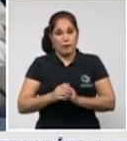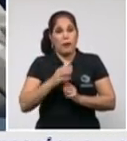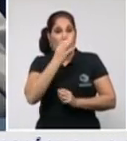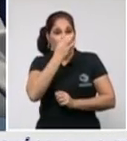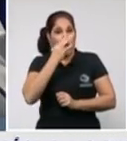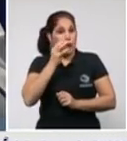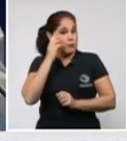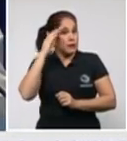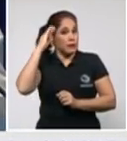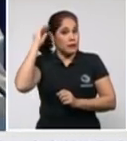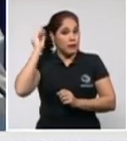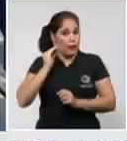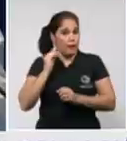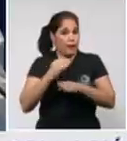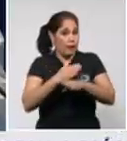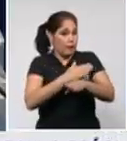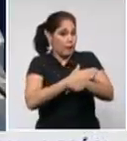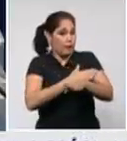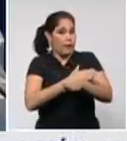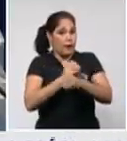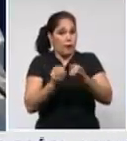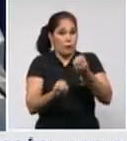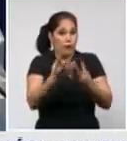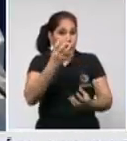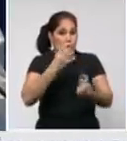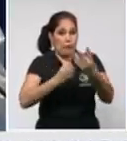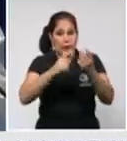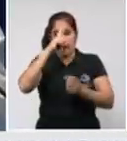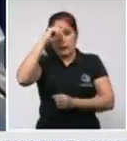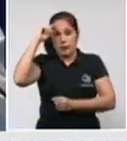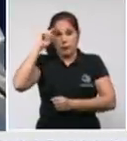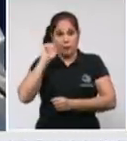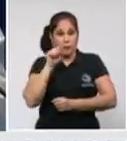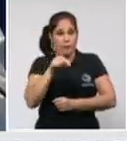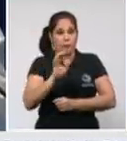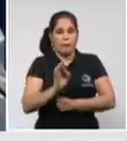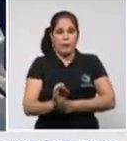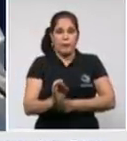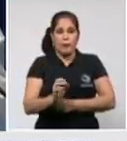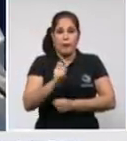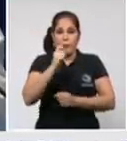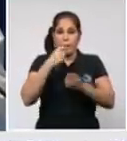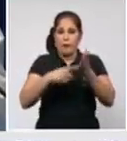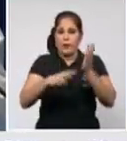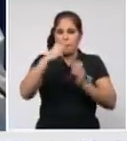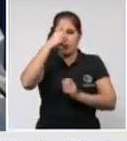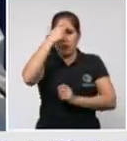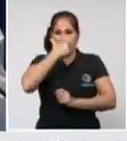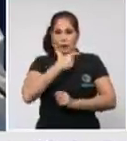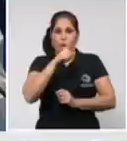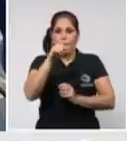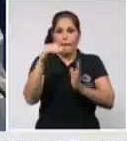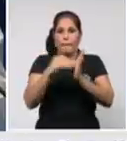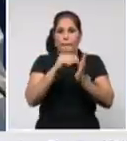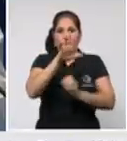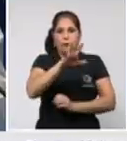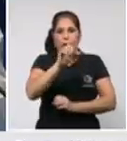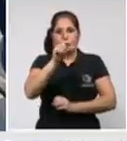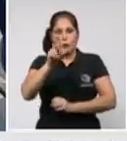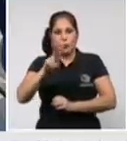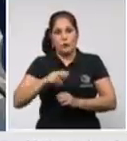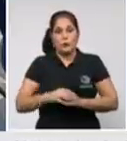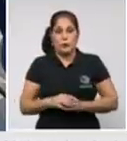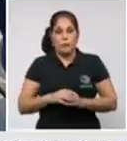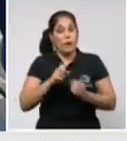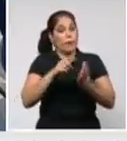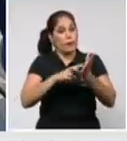cuenta los últimos casos que se han diagnosticado, de Ciego de Ávila 1512,